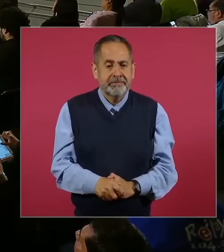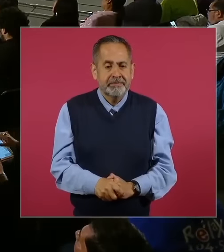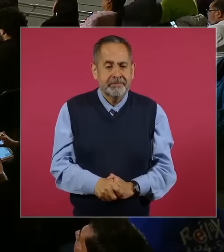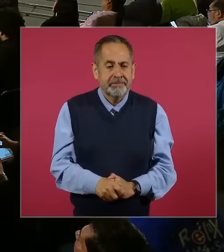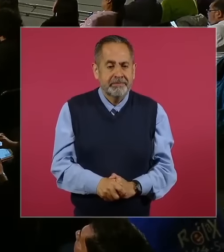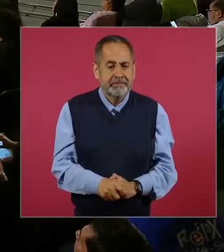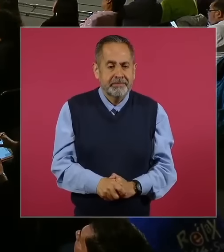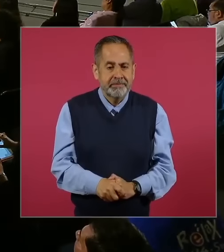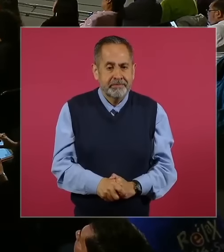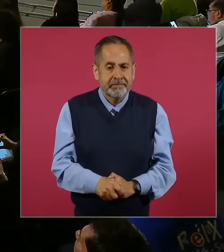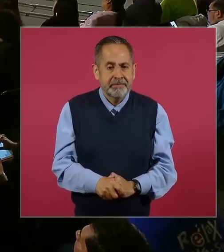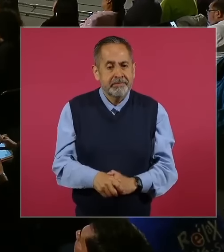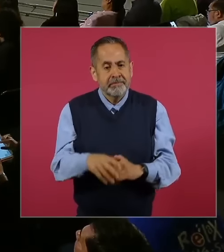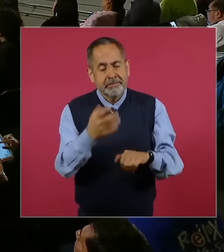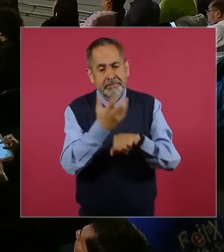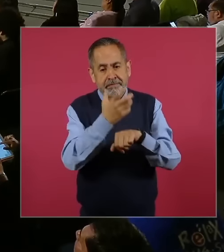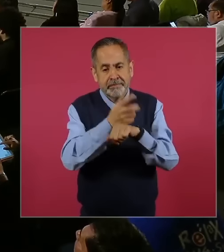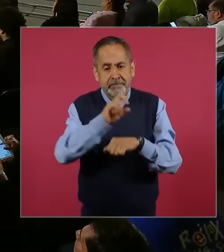Las remesas,